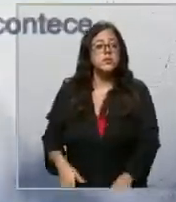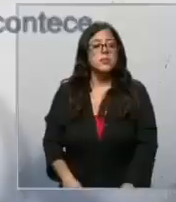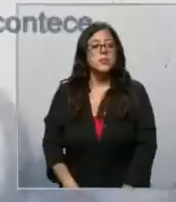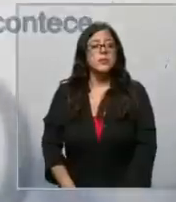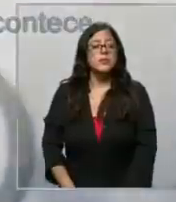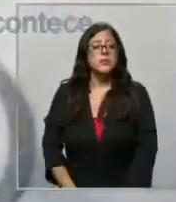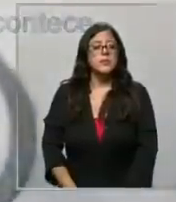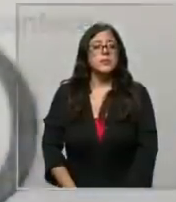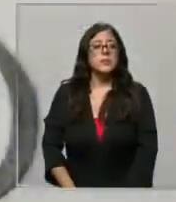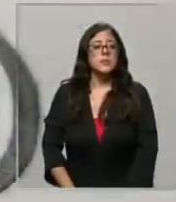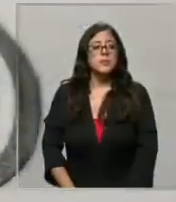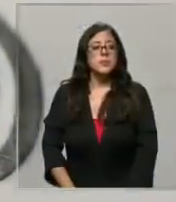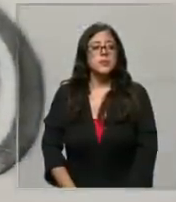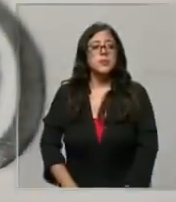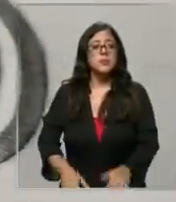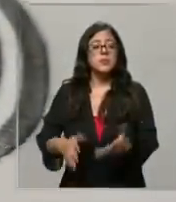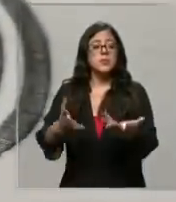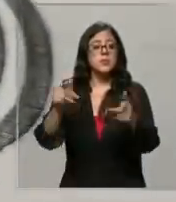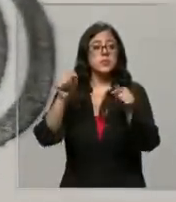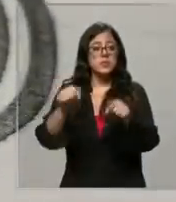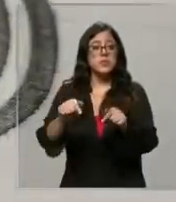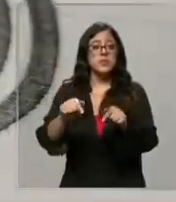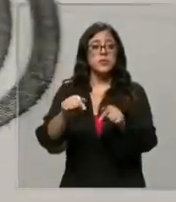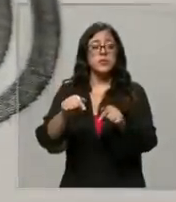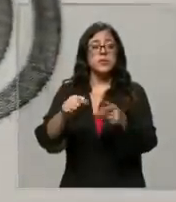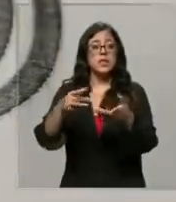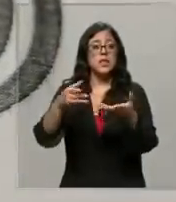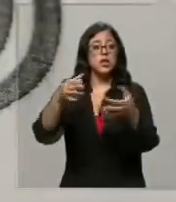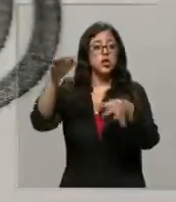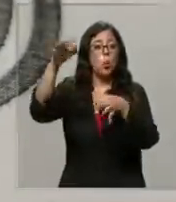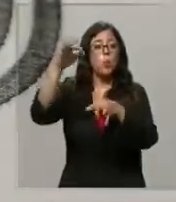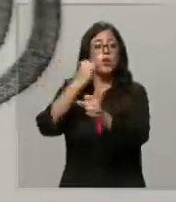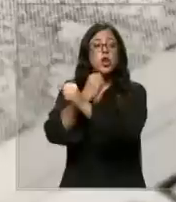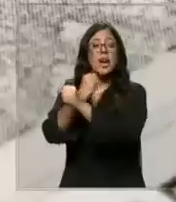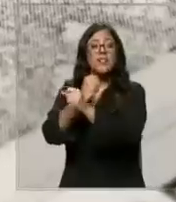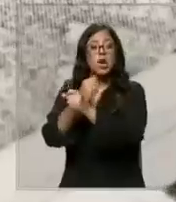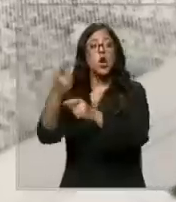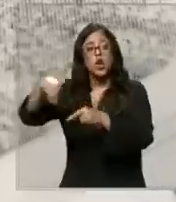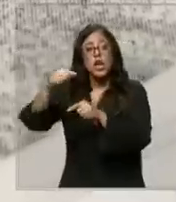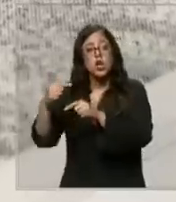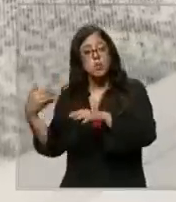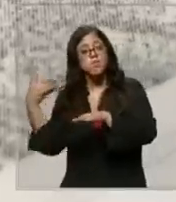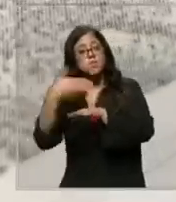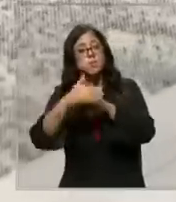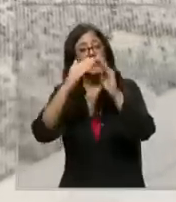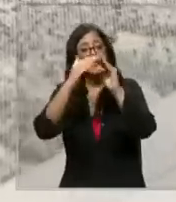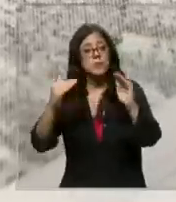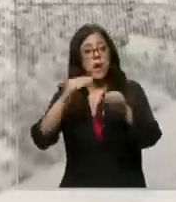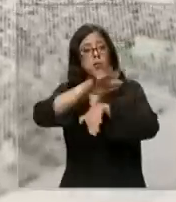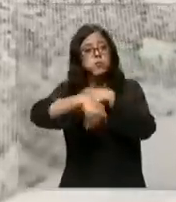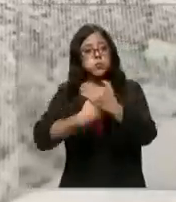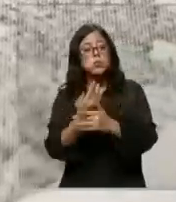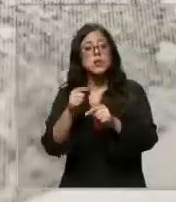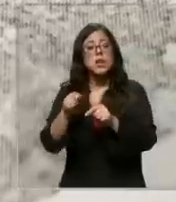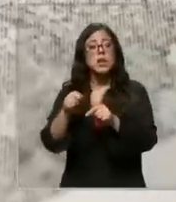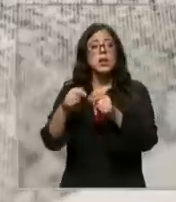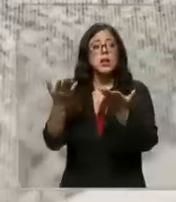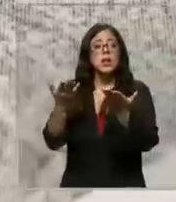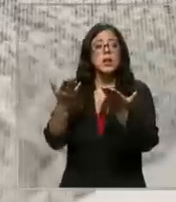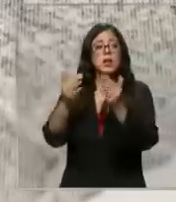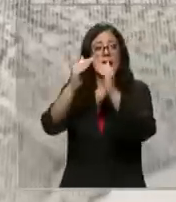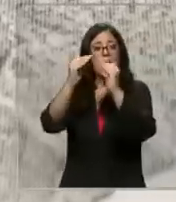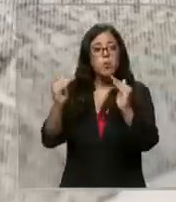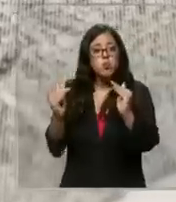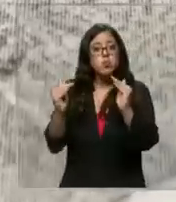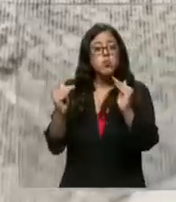cabeza pero el parte policial de los carabineros que esa misma madrugada acudieron al domicilio indica que la joven fallada la puerta de la